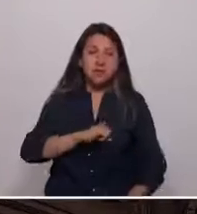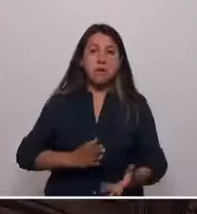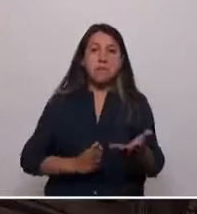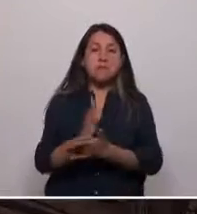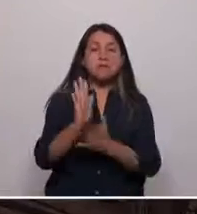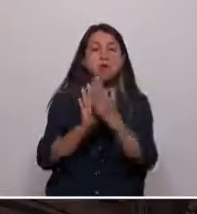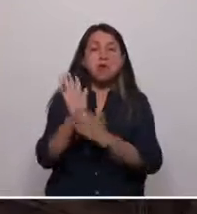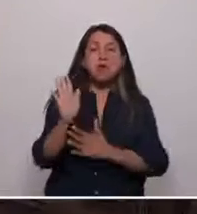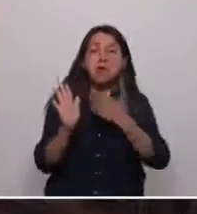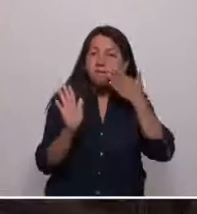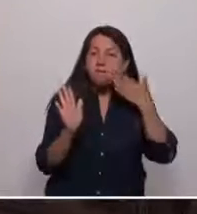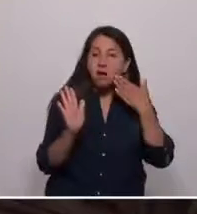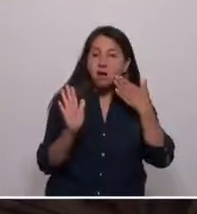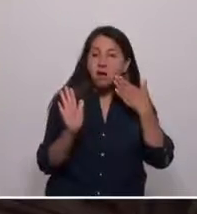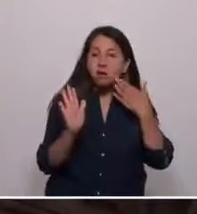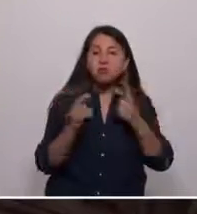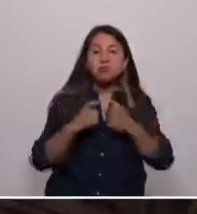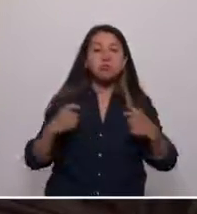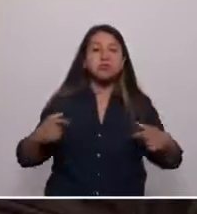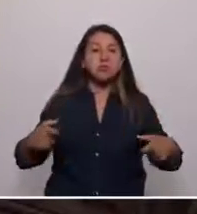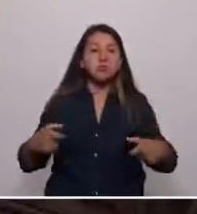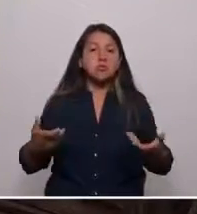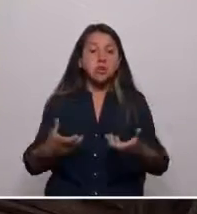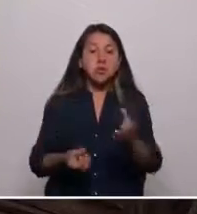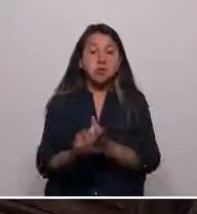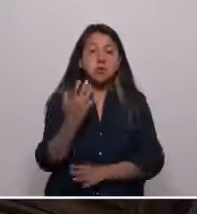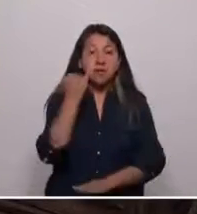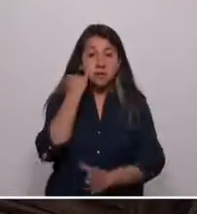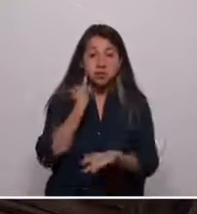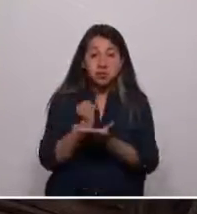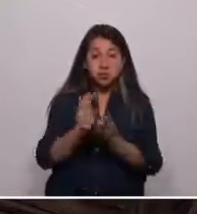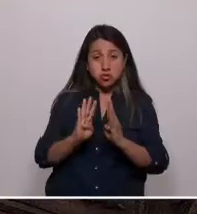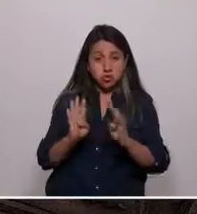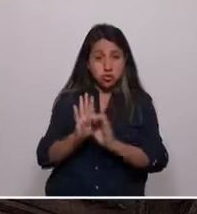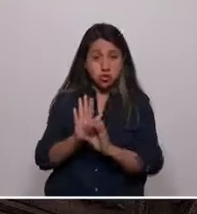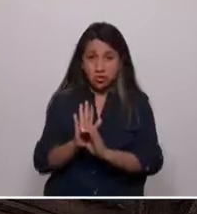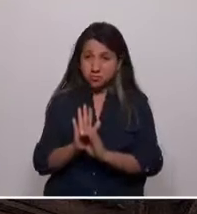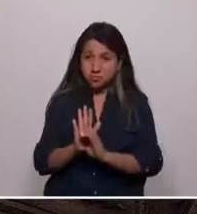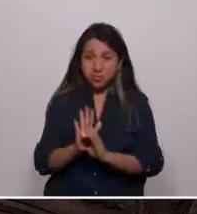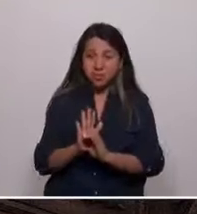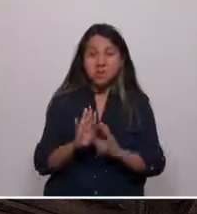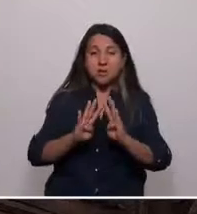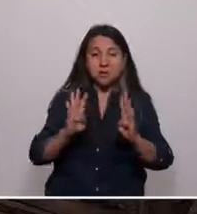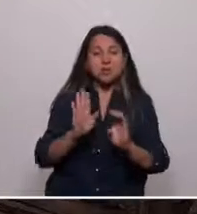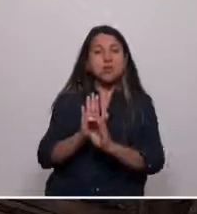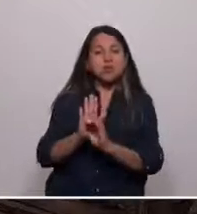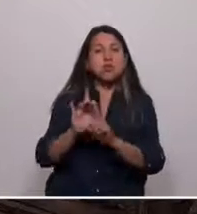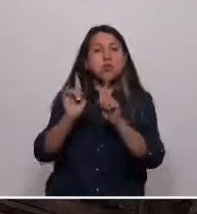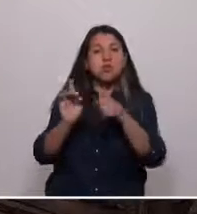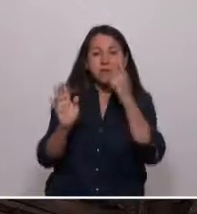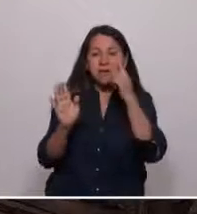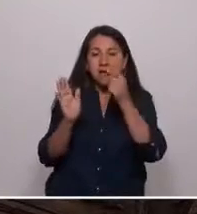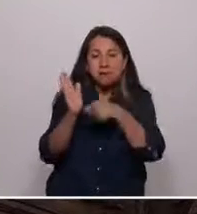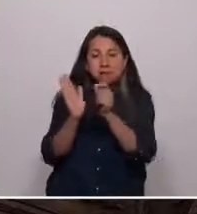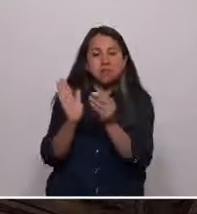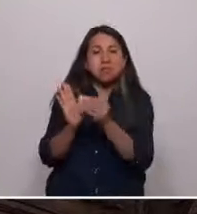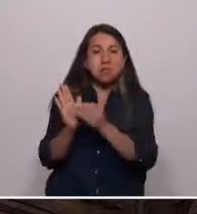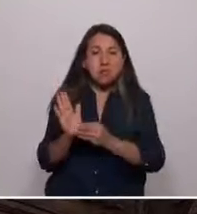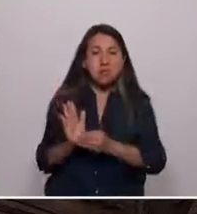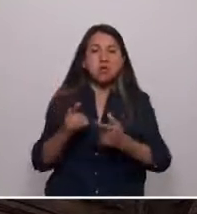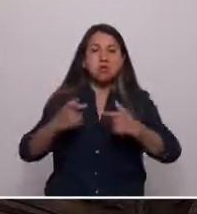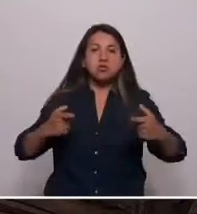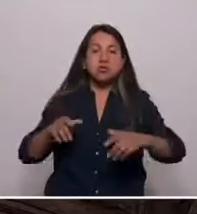que somos un hito fundacional de una nueva institucionalidad, que la Constitución debe reconocer que somos un